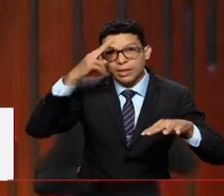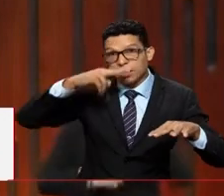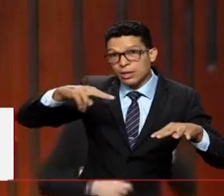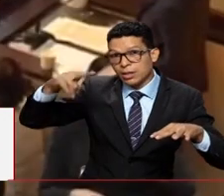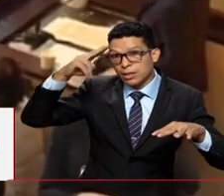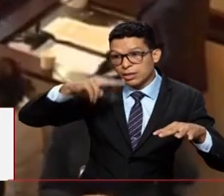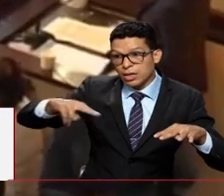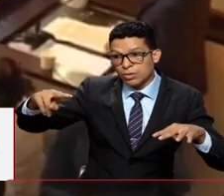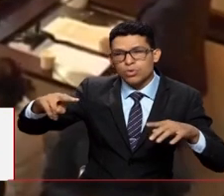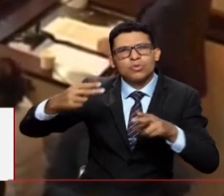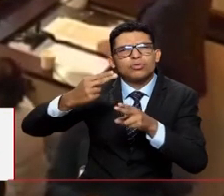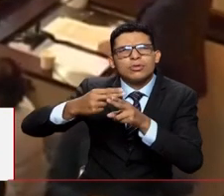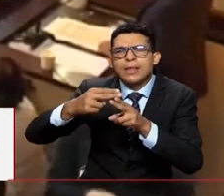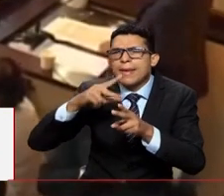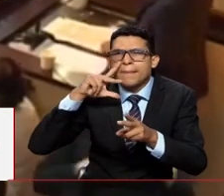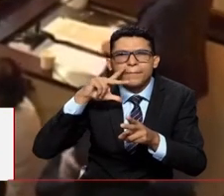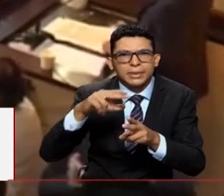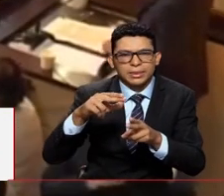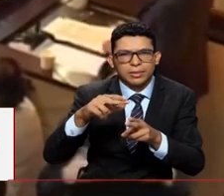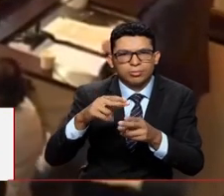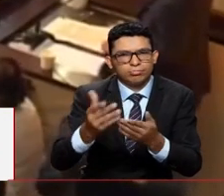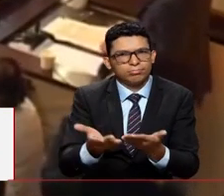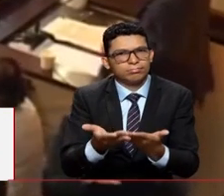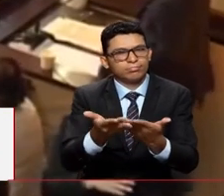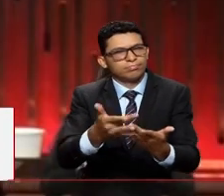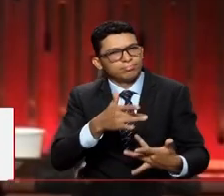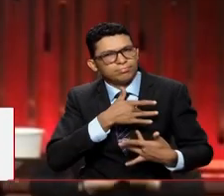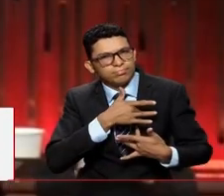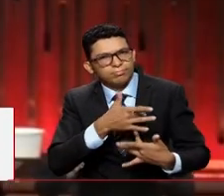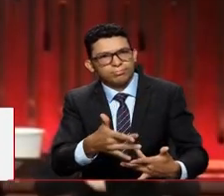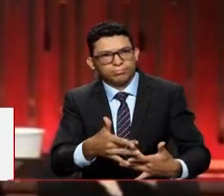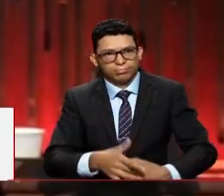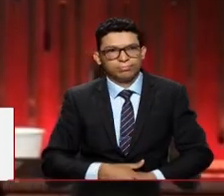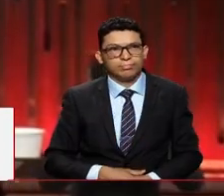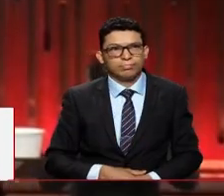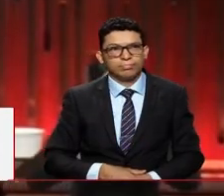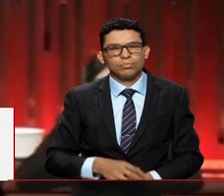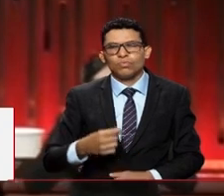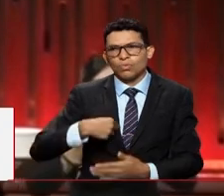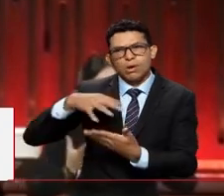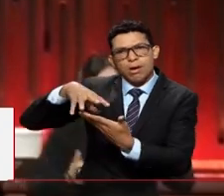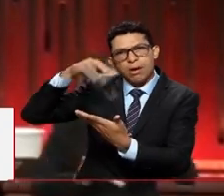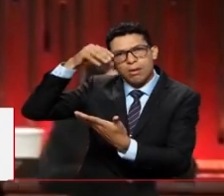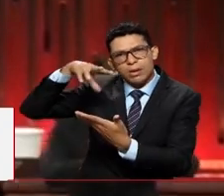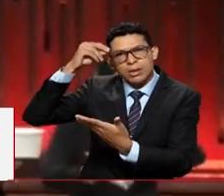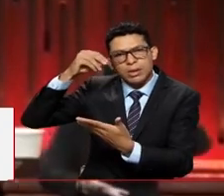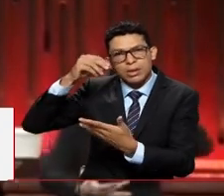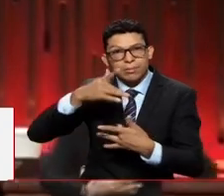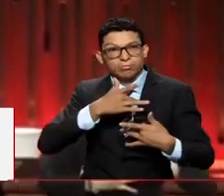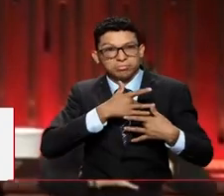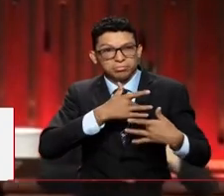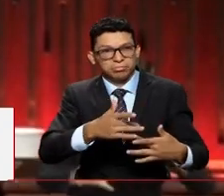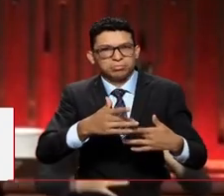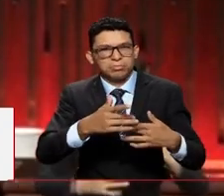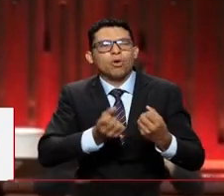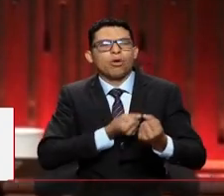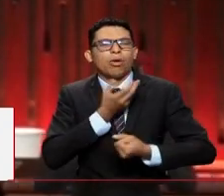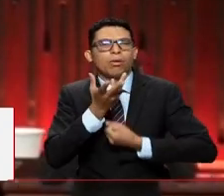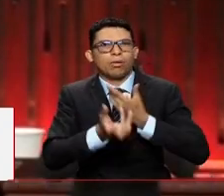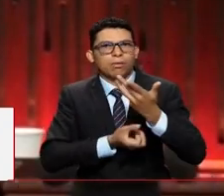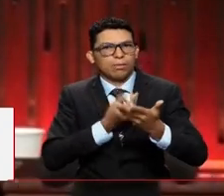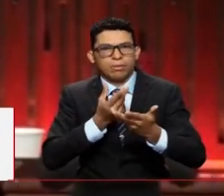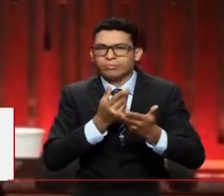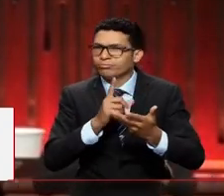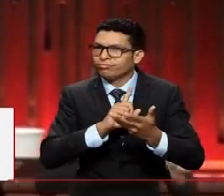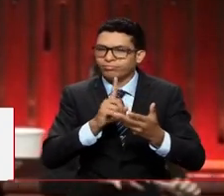el mismo nombre se trata de un gesto de generosidad aprendí de él que la generosidad no se mide con palabras se mide